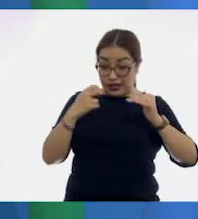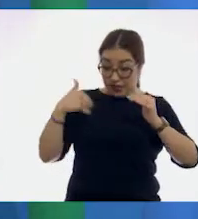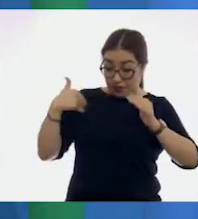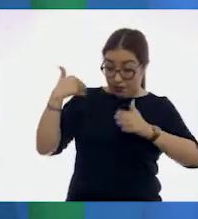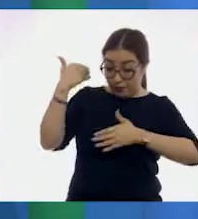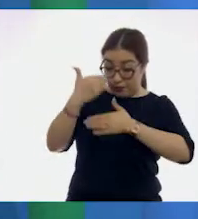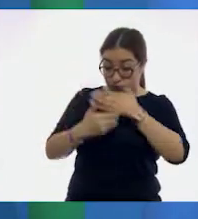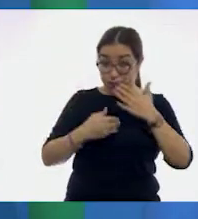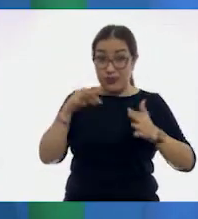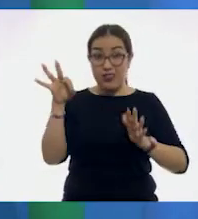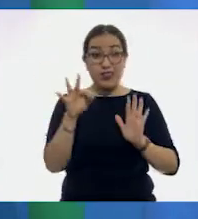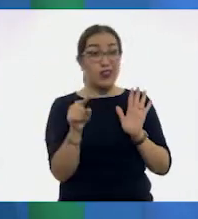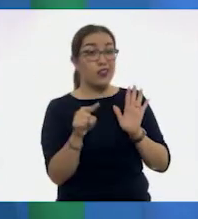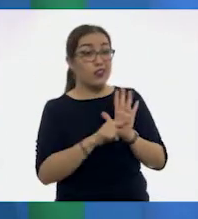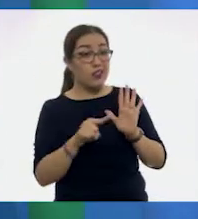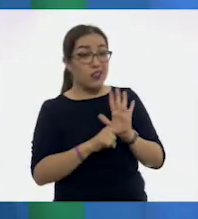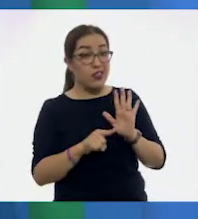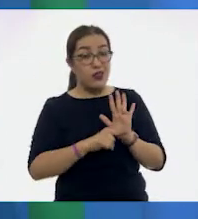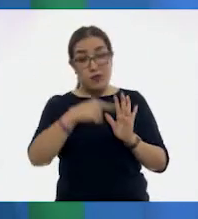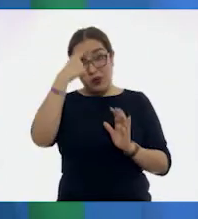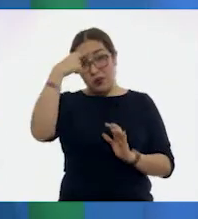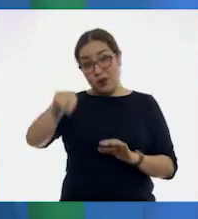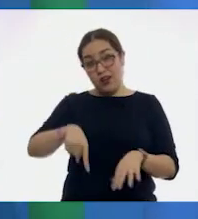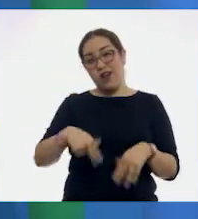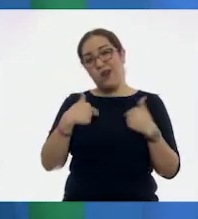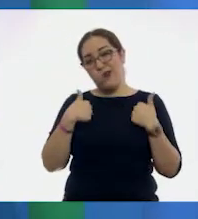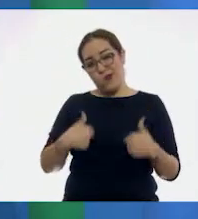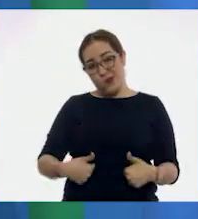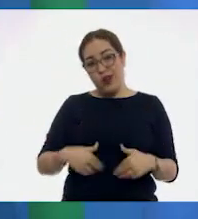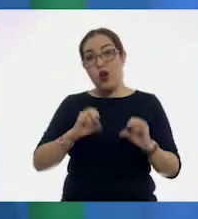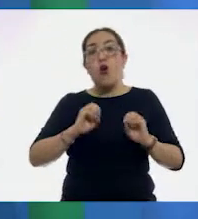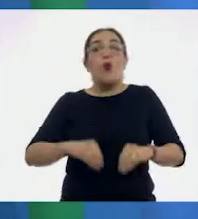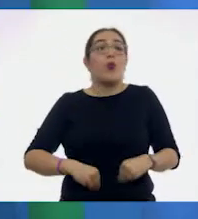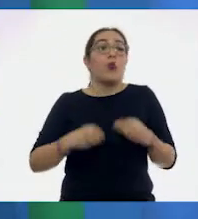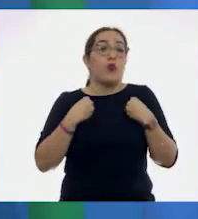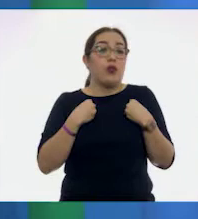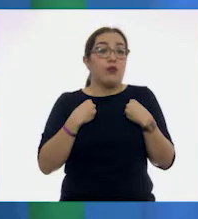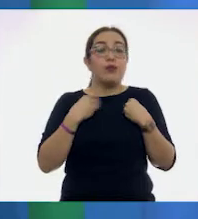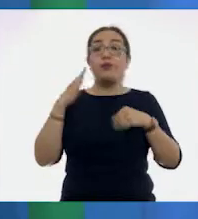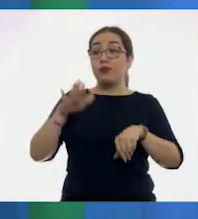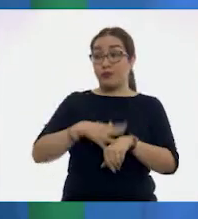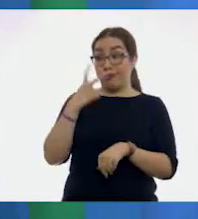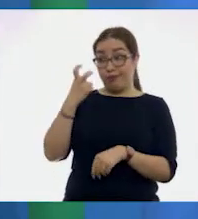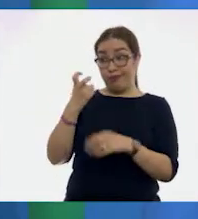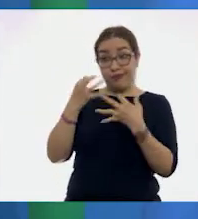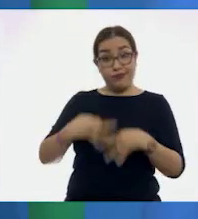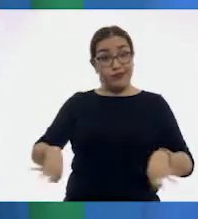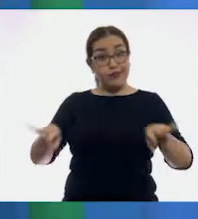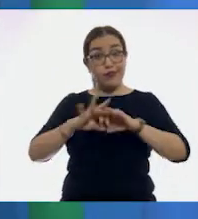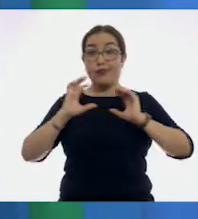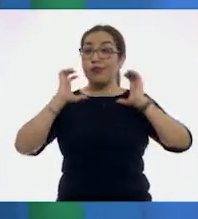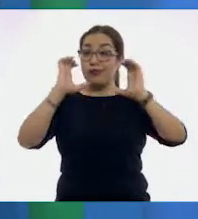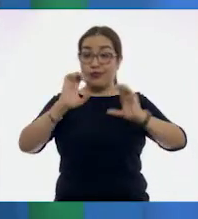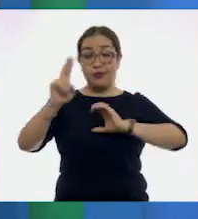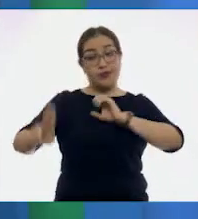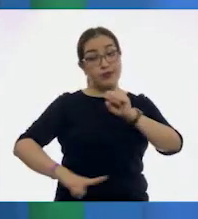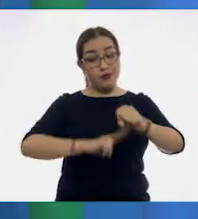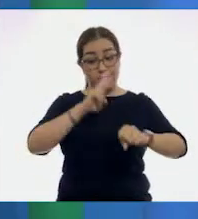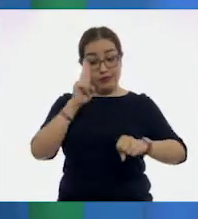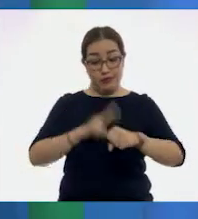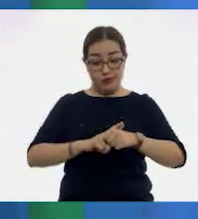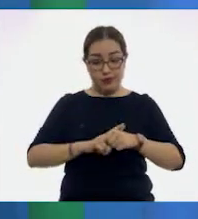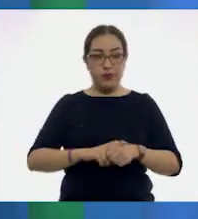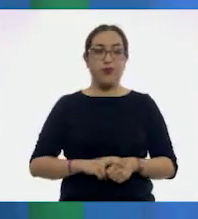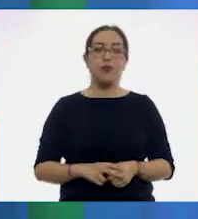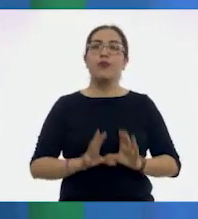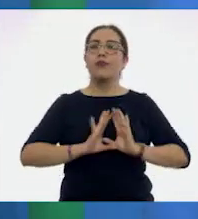negativas para los seres vivos. Por eso es muy importante cuidar la naturaleza. Y de acuerdo con lo